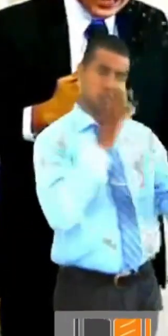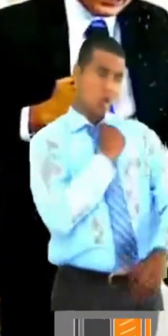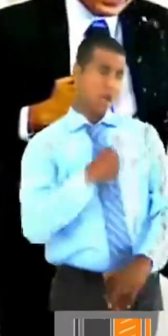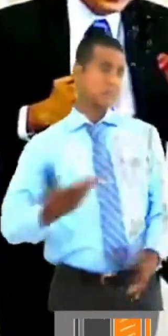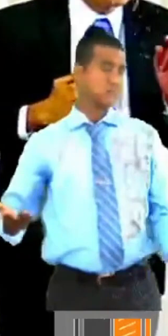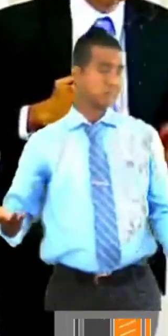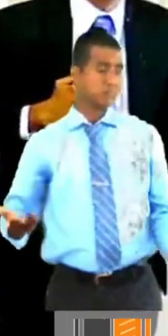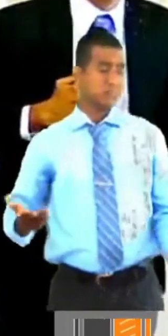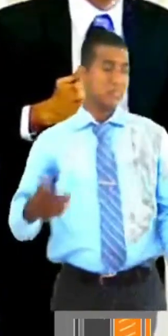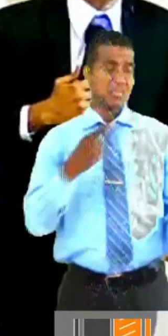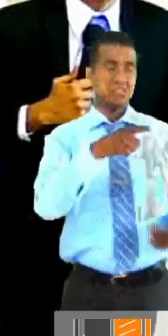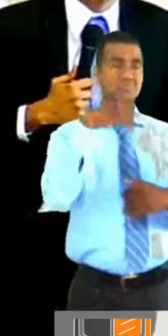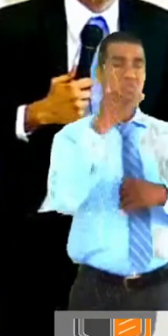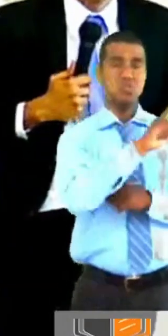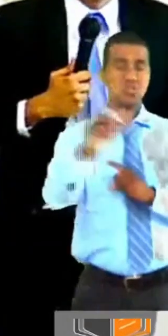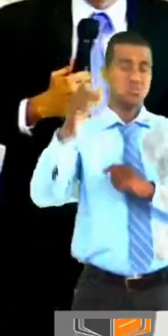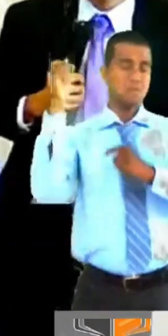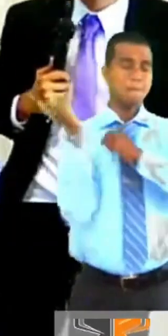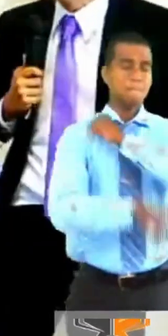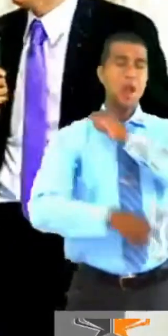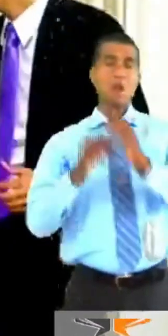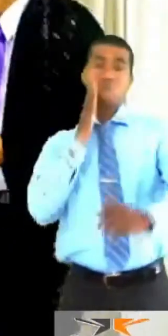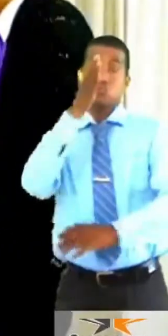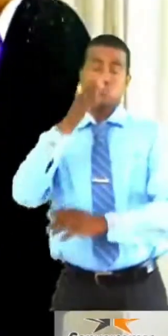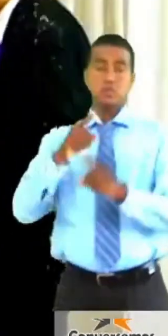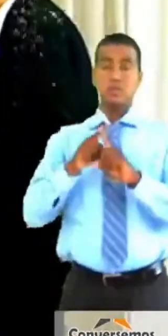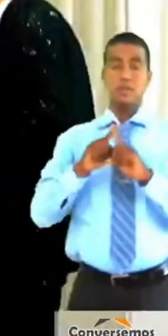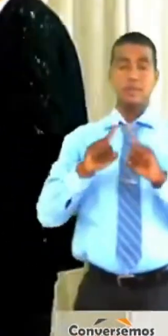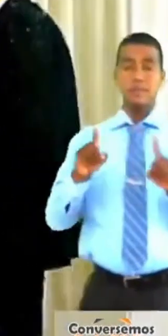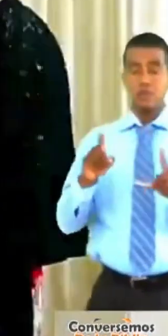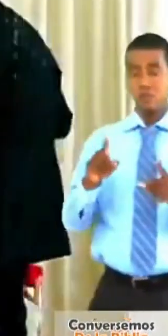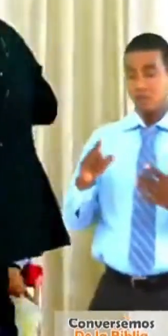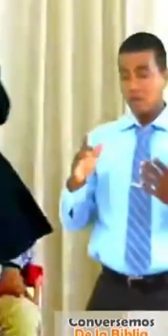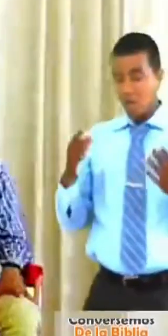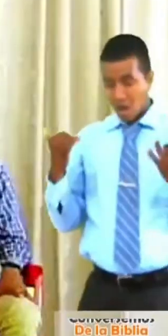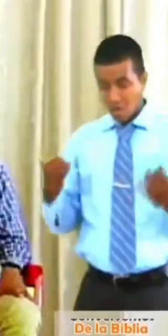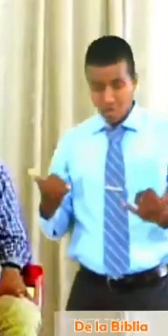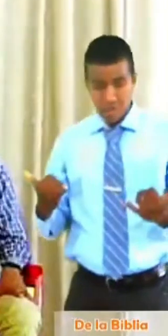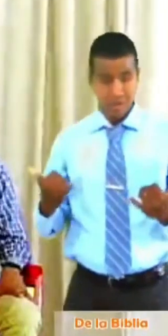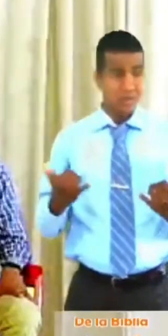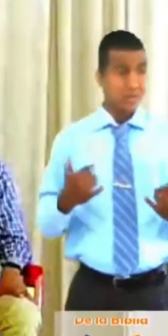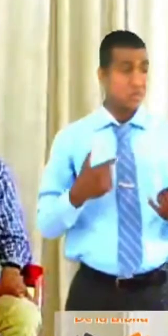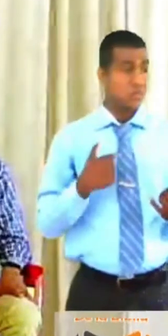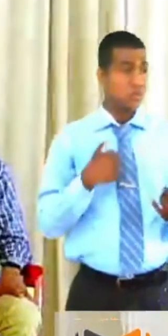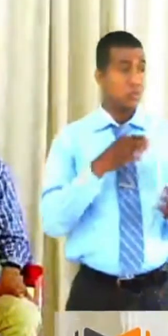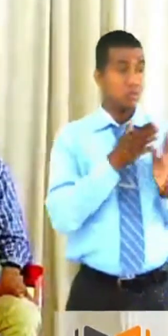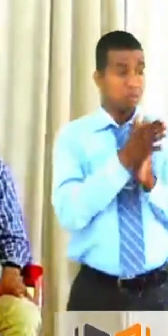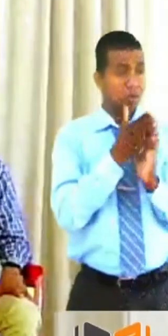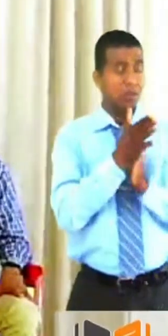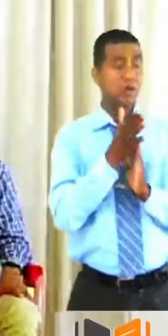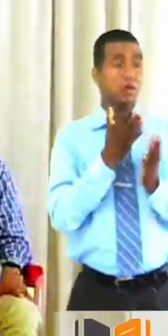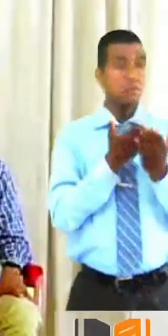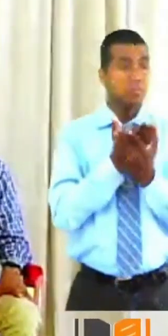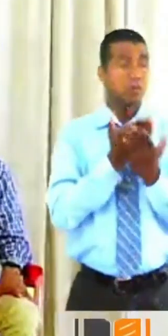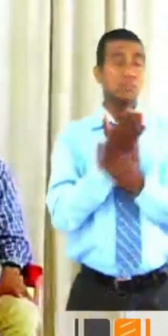Ya él tiene la condena segura. Y viene y cambia el tesoro. Yo les digo eso mucho en las prédicas, ¿cierto? Nos